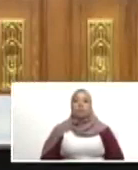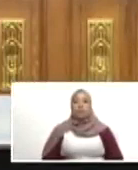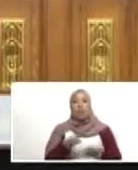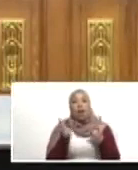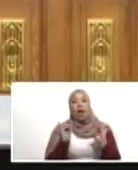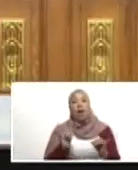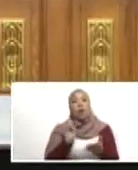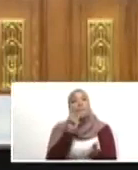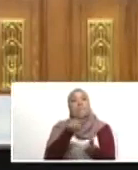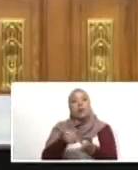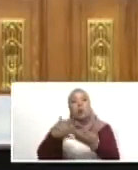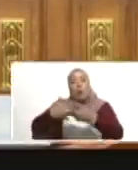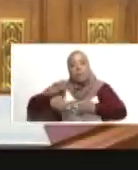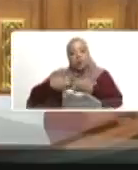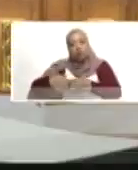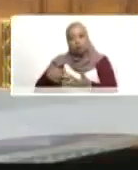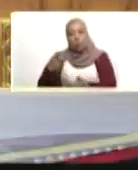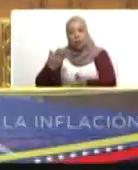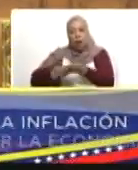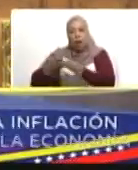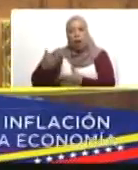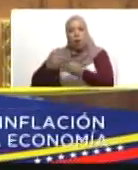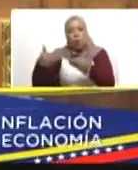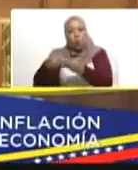directamente en el sistema